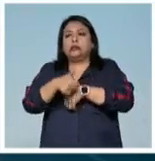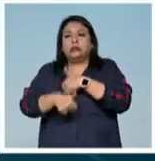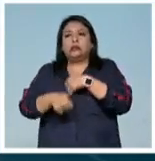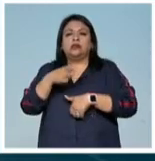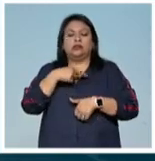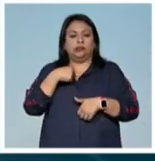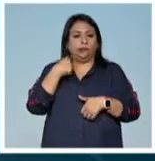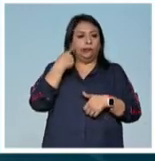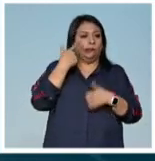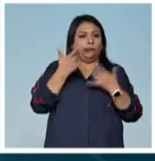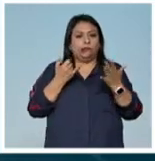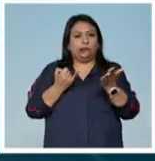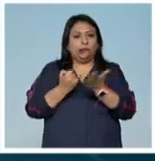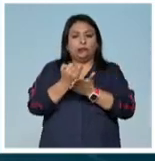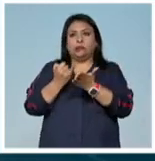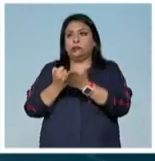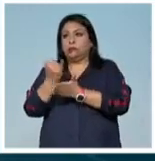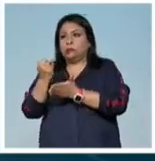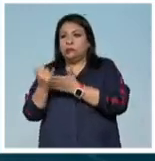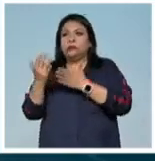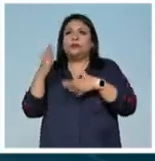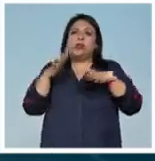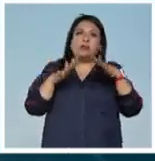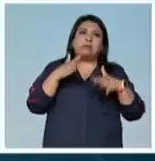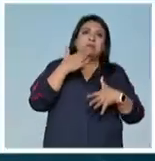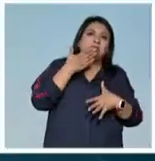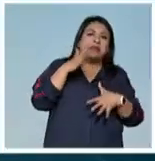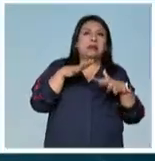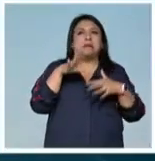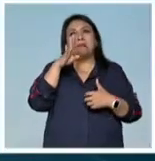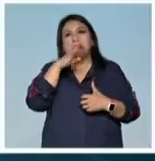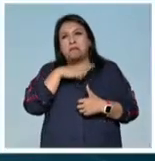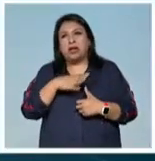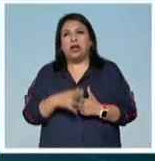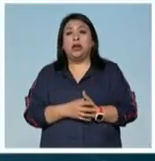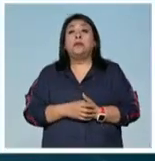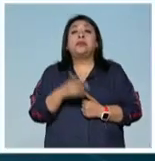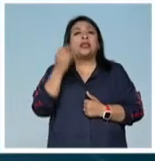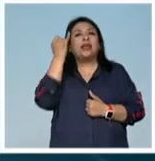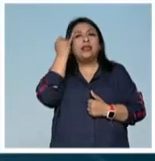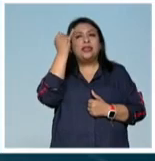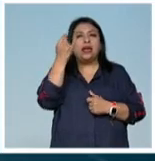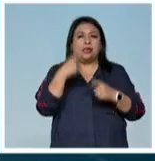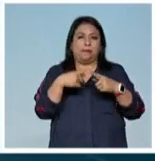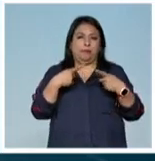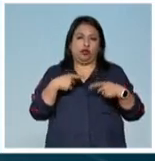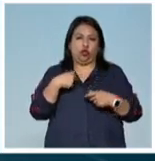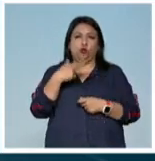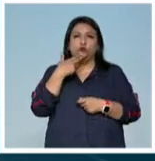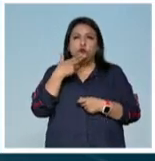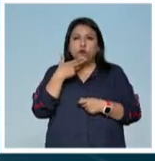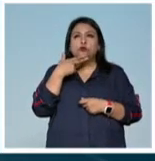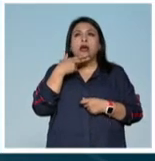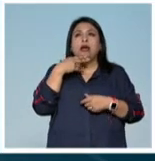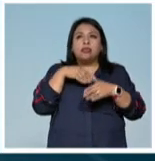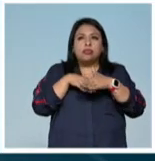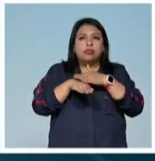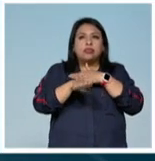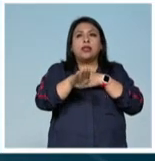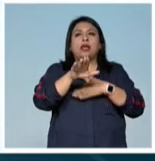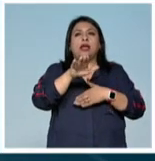tomar decisiones, pues a veces buenas, a veces malas. La idea es que los usuarios se trasladen virtualmente al